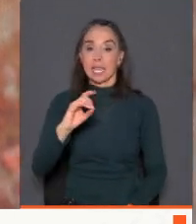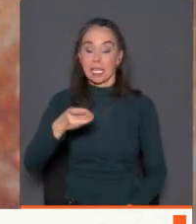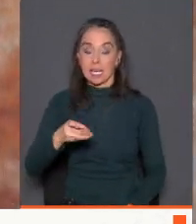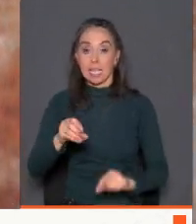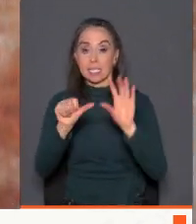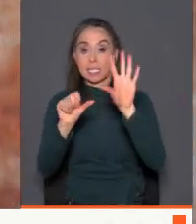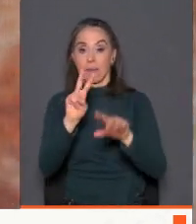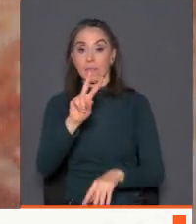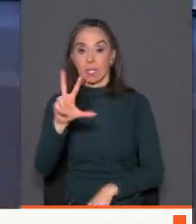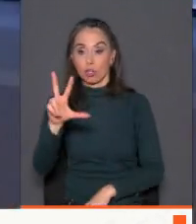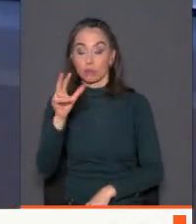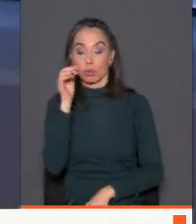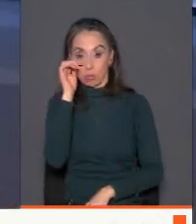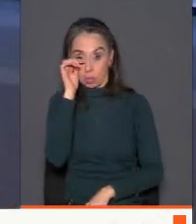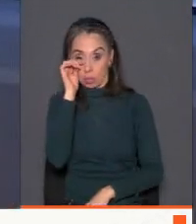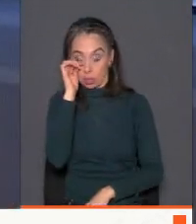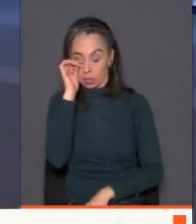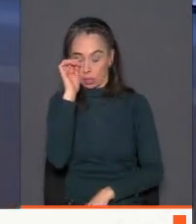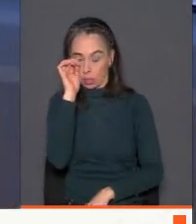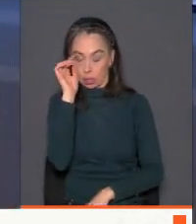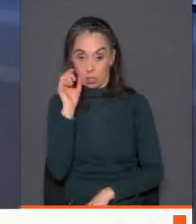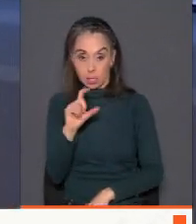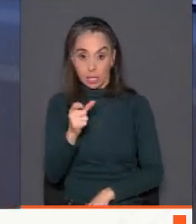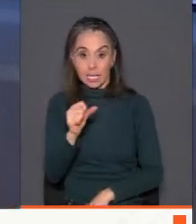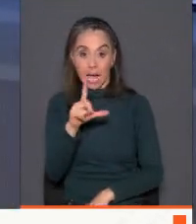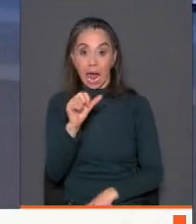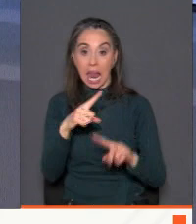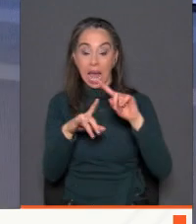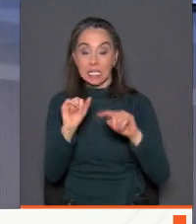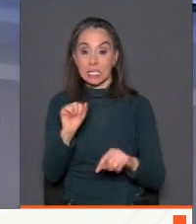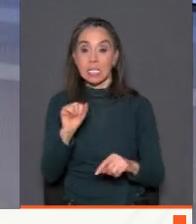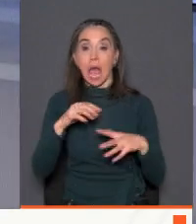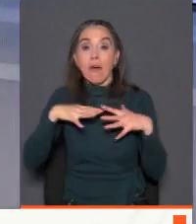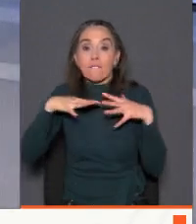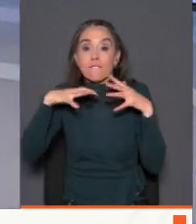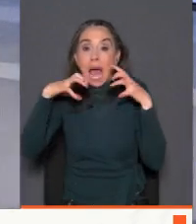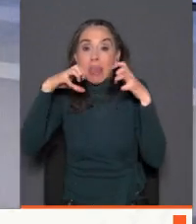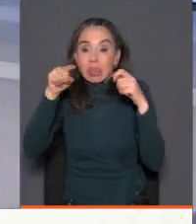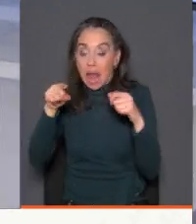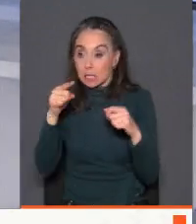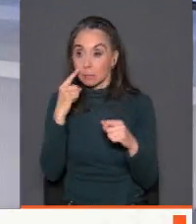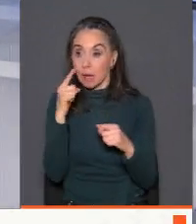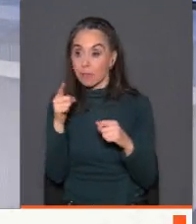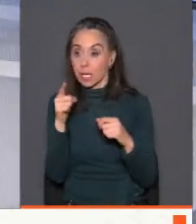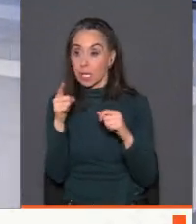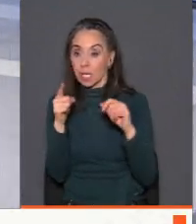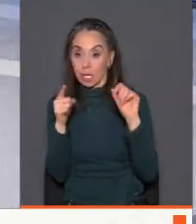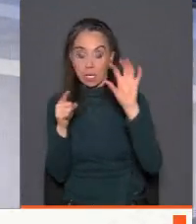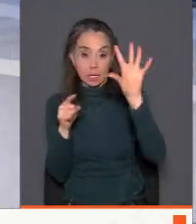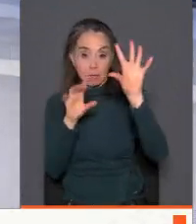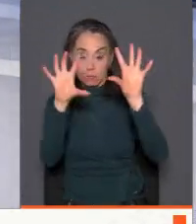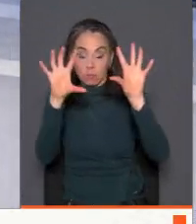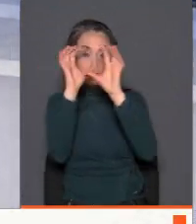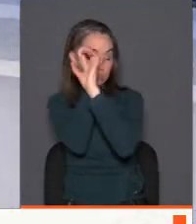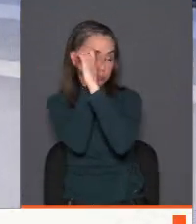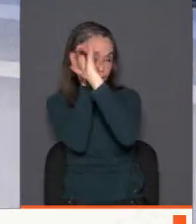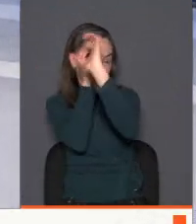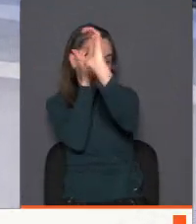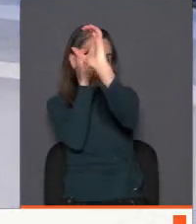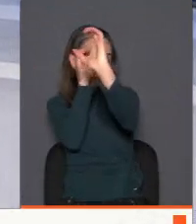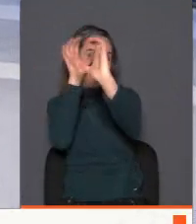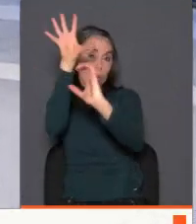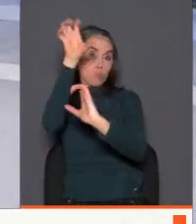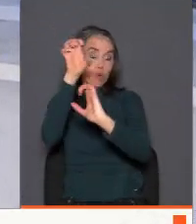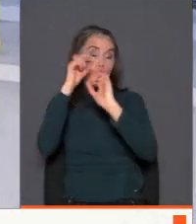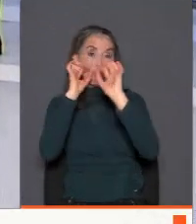NCG-628, que se le conoce también como la galaxia fantasma. Y vemos ahí el nivel de detalle que tiene con los instrumentos del telescopio espacial James